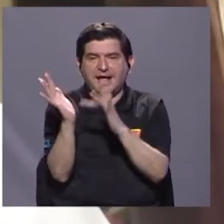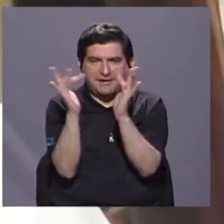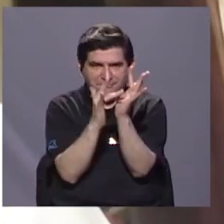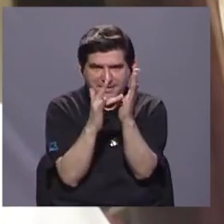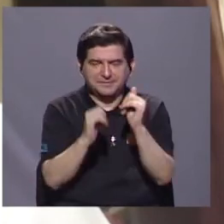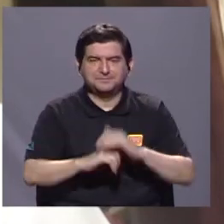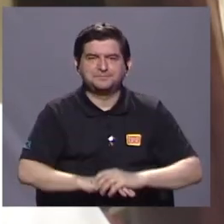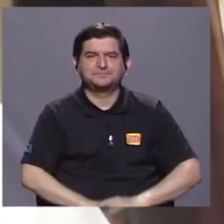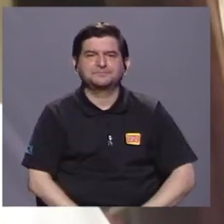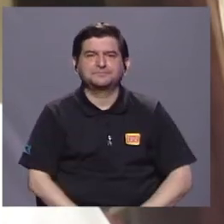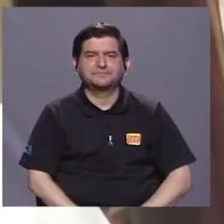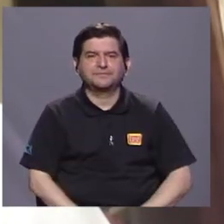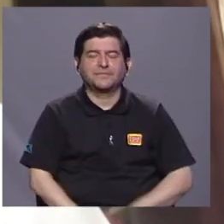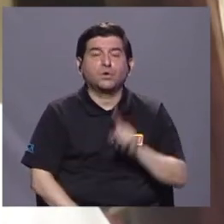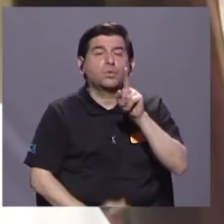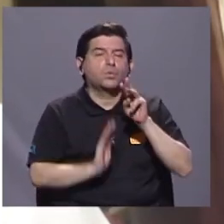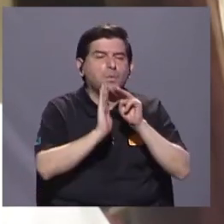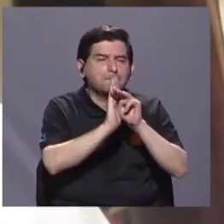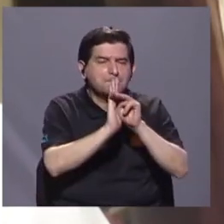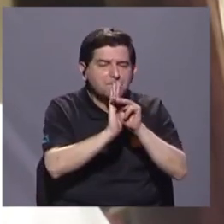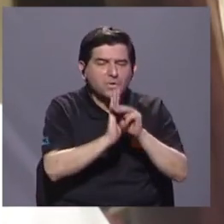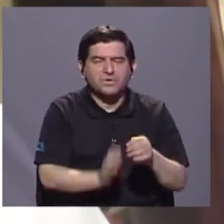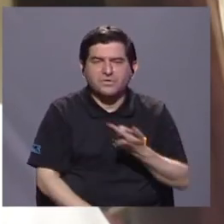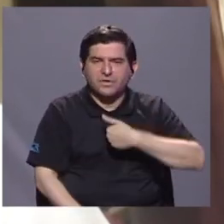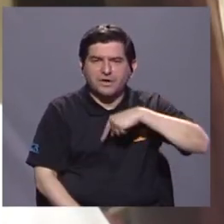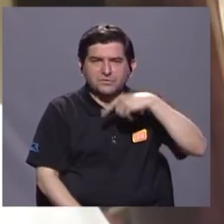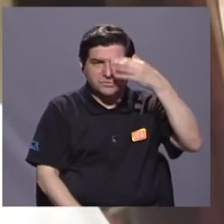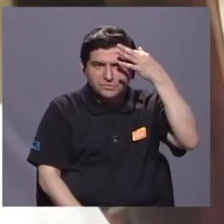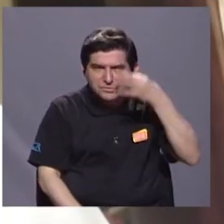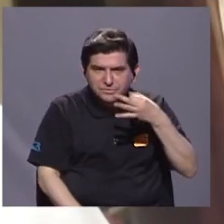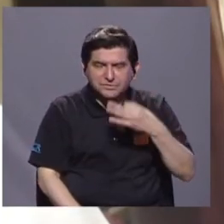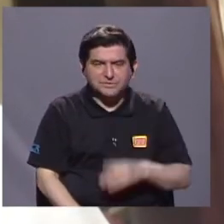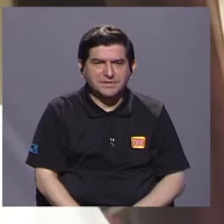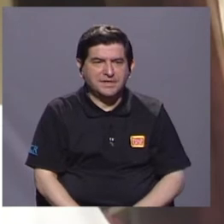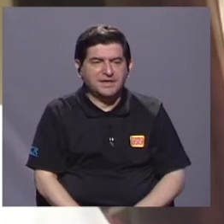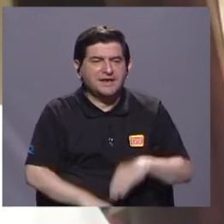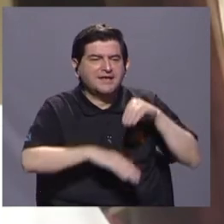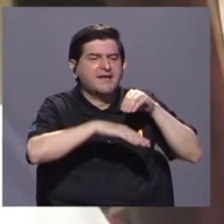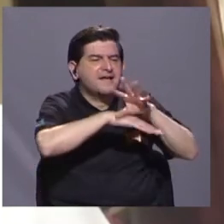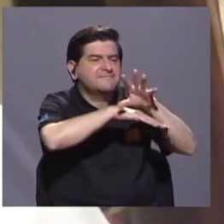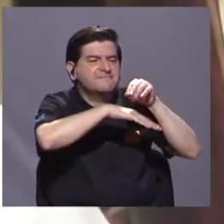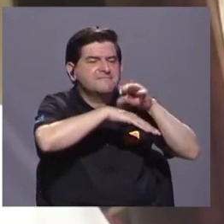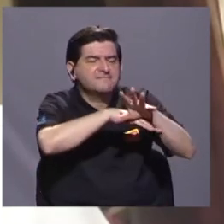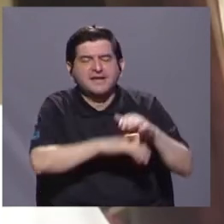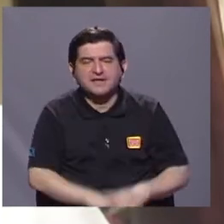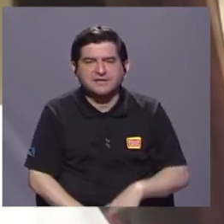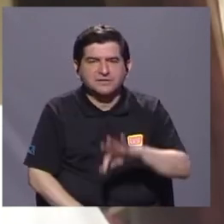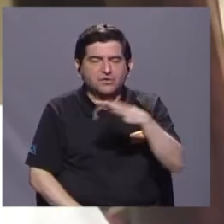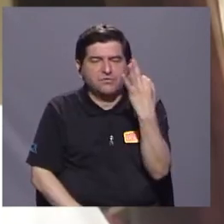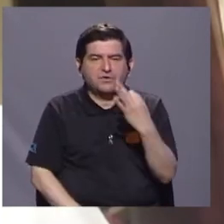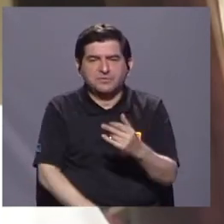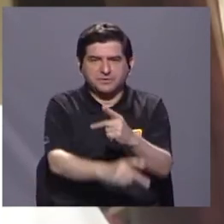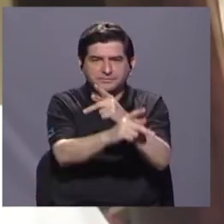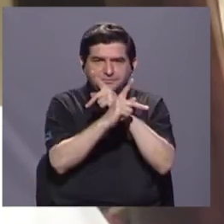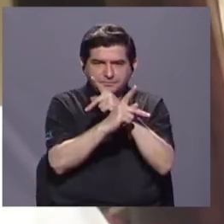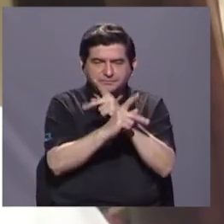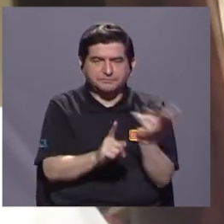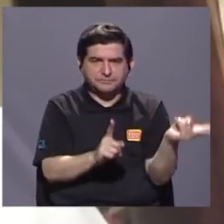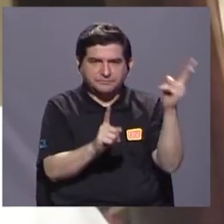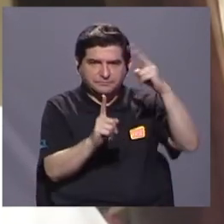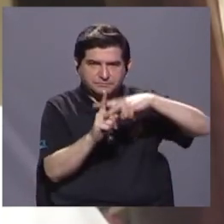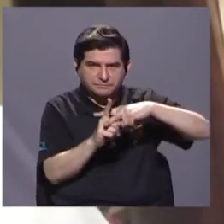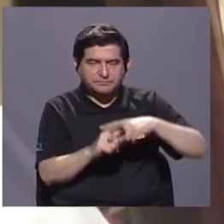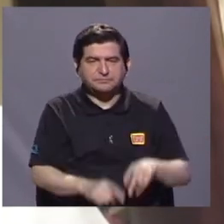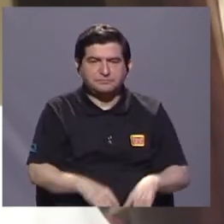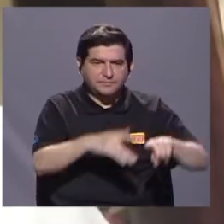donde mediante un modelo estimamos lo que es el efecto de las medidas de contención aplicadas en una